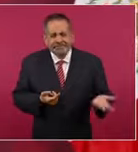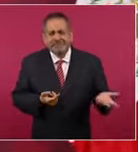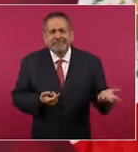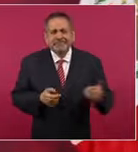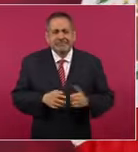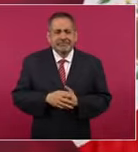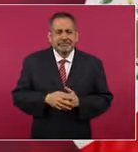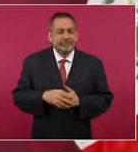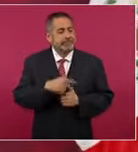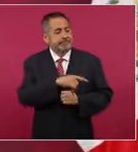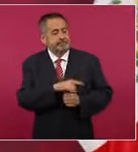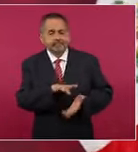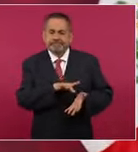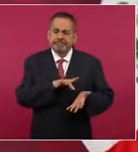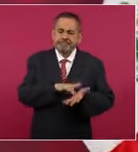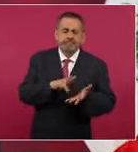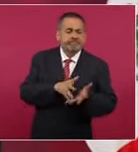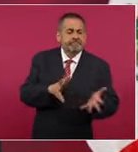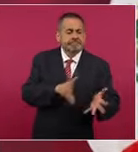Para impulsar